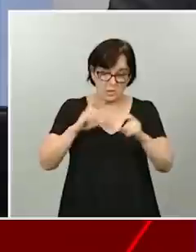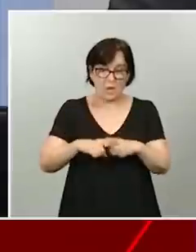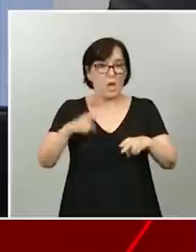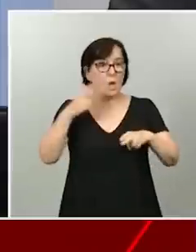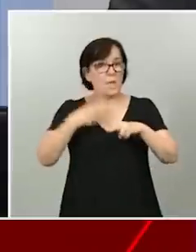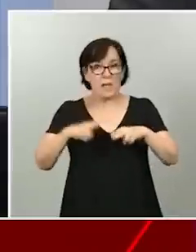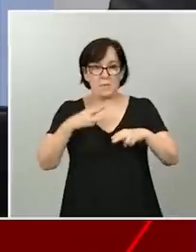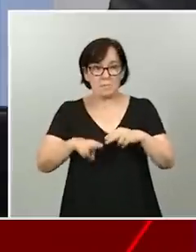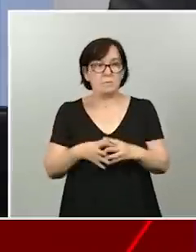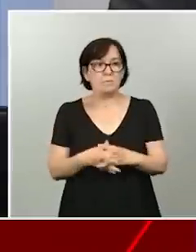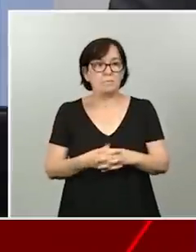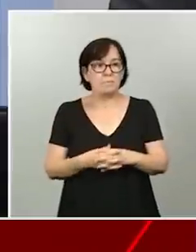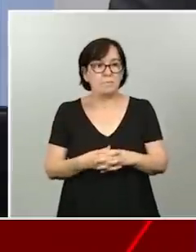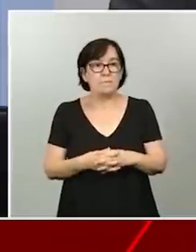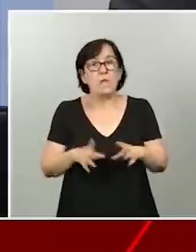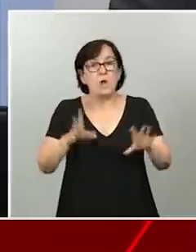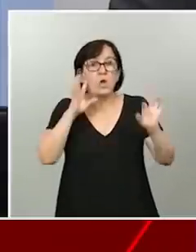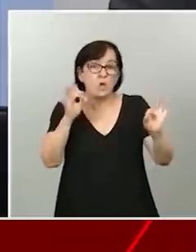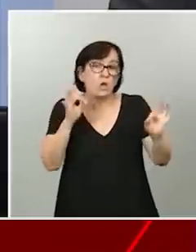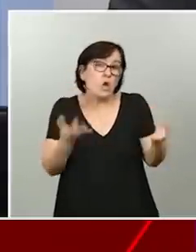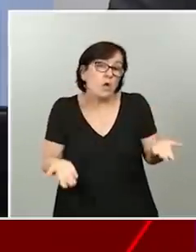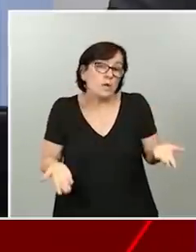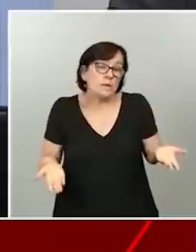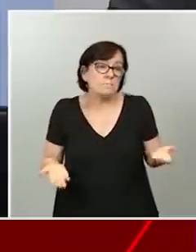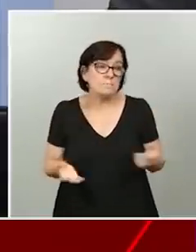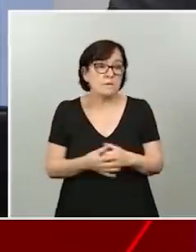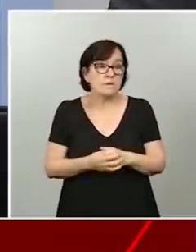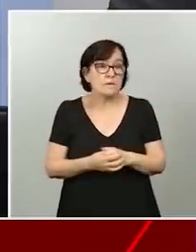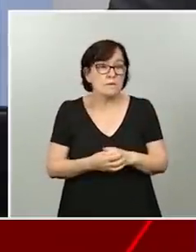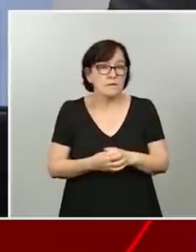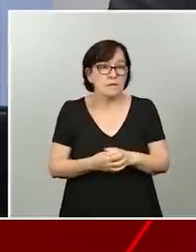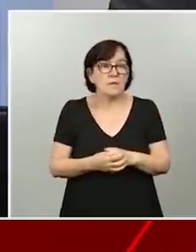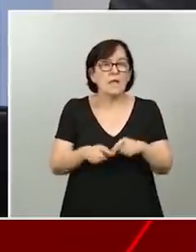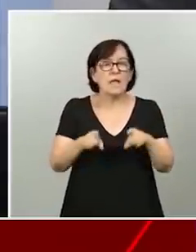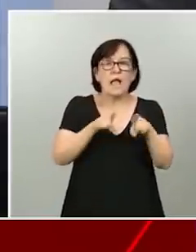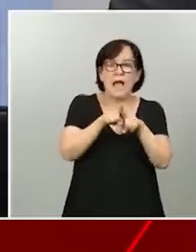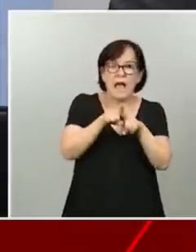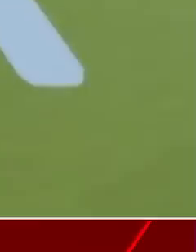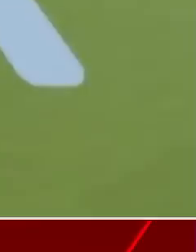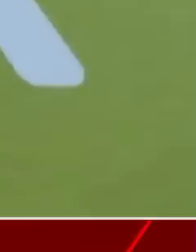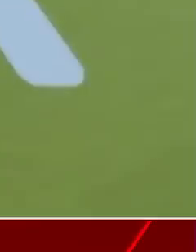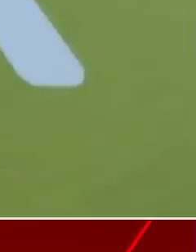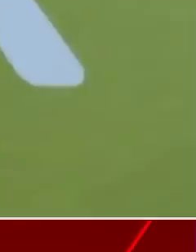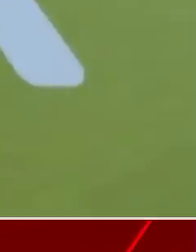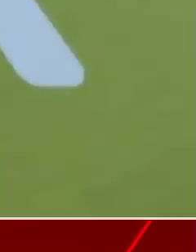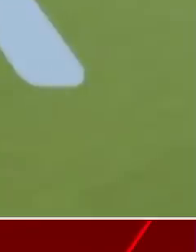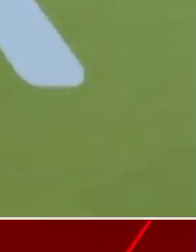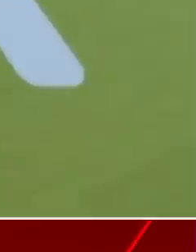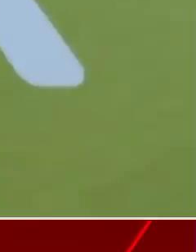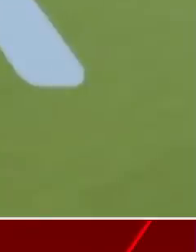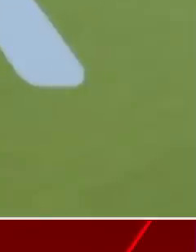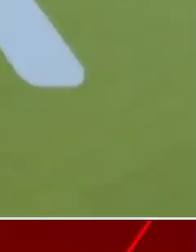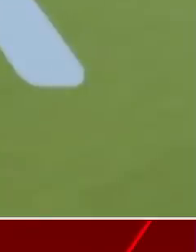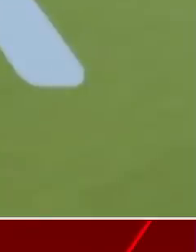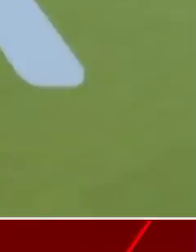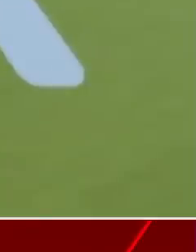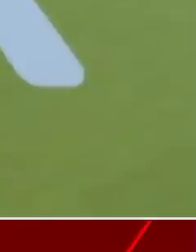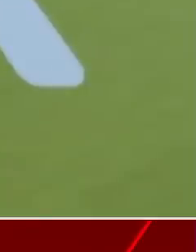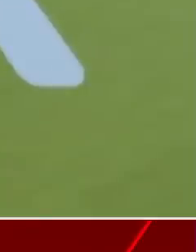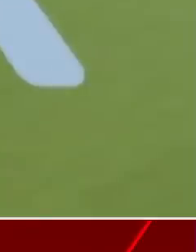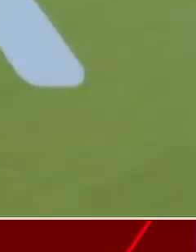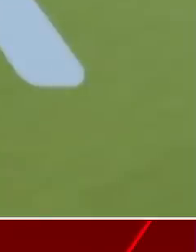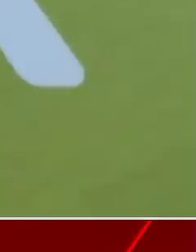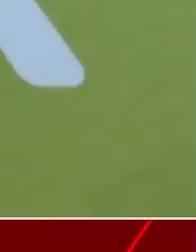la que todo se ha escorado hacia la izquierda, hacia la extrema izquierda. Entonces todo lo que ha quedado a la derecha de la extrema izquierda es calificado, como